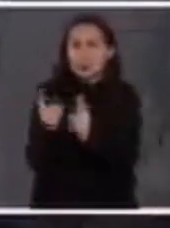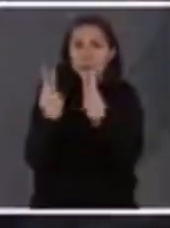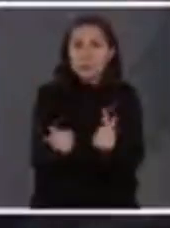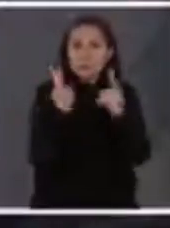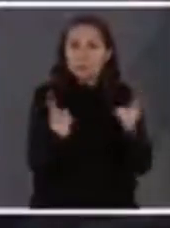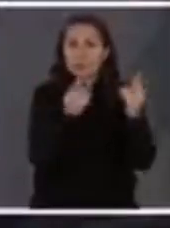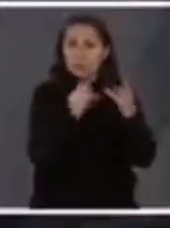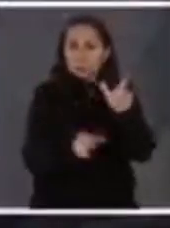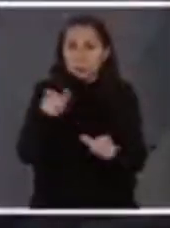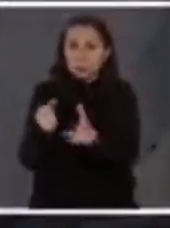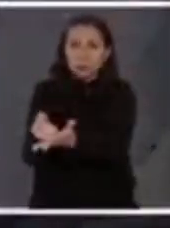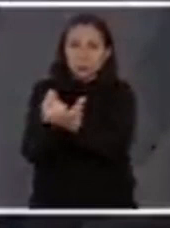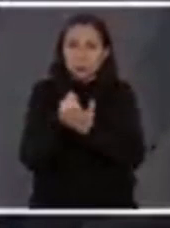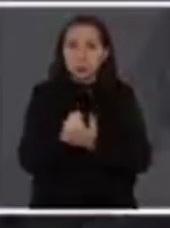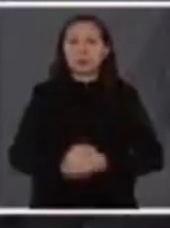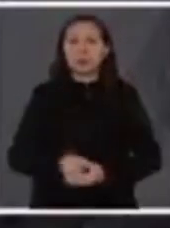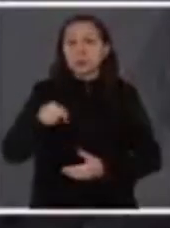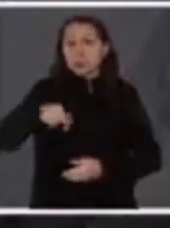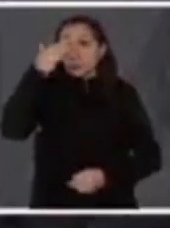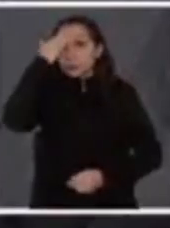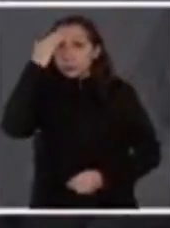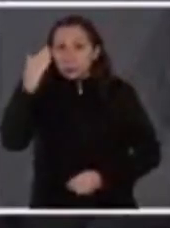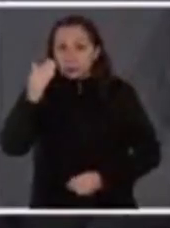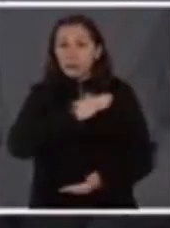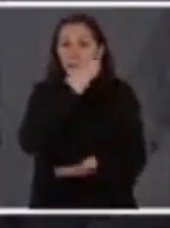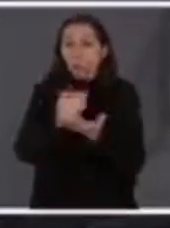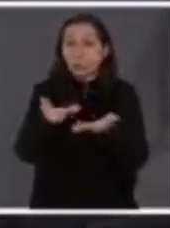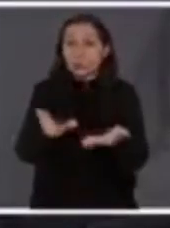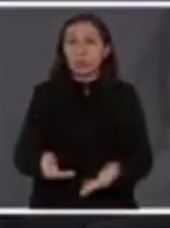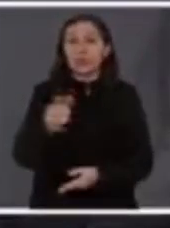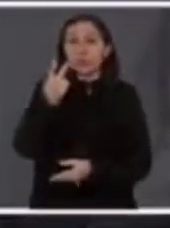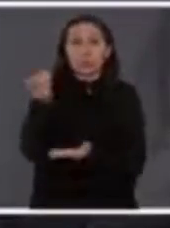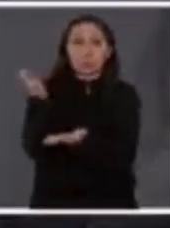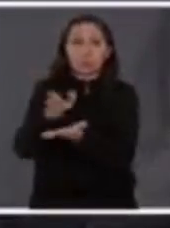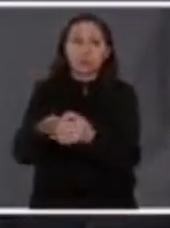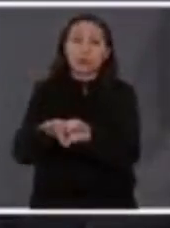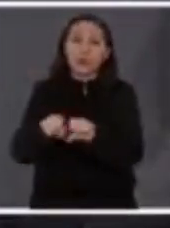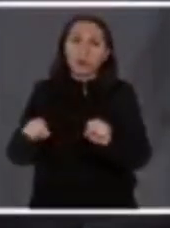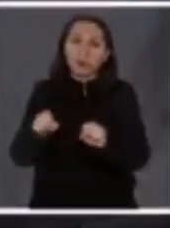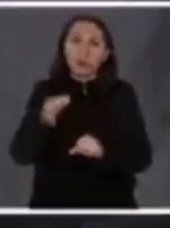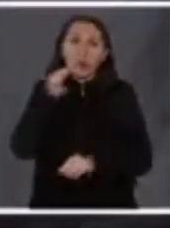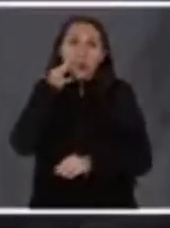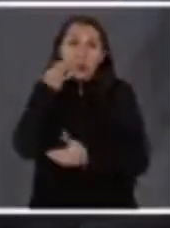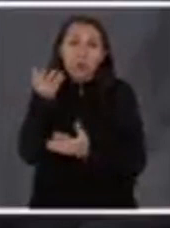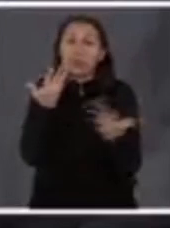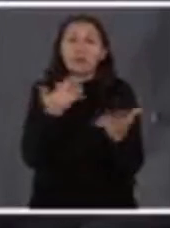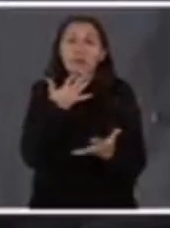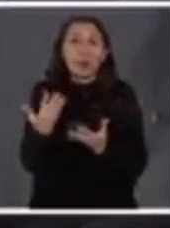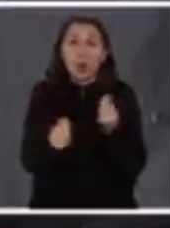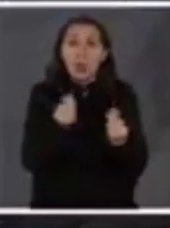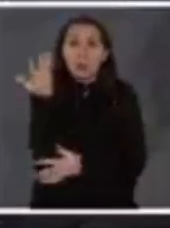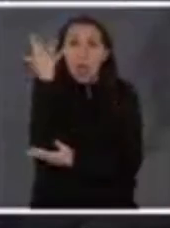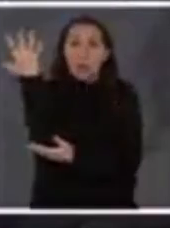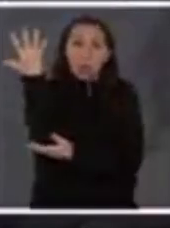rescates. Si hoy día hemos tenido hasta el momento 2 pérdidas confirmadas de vidas humanas por caída de árboles y no han sido